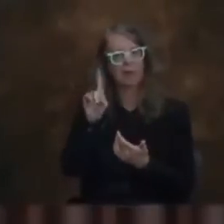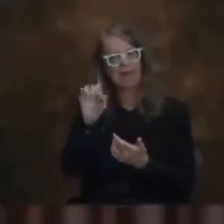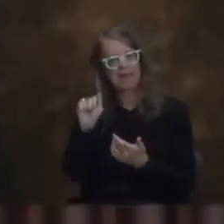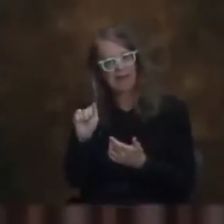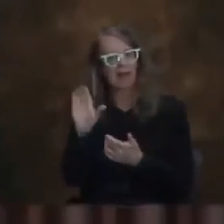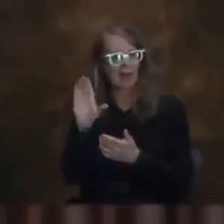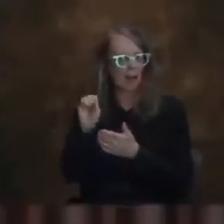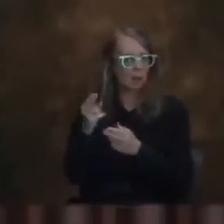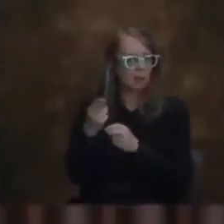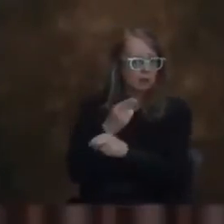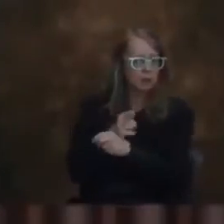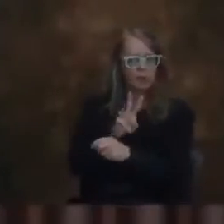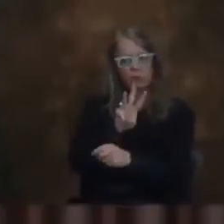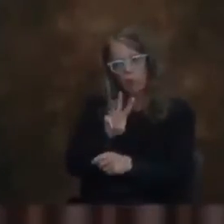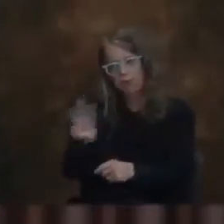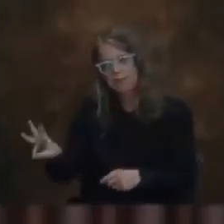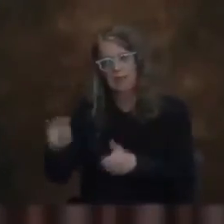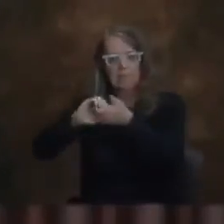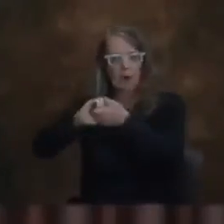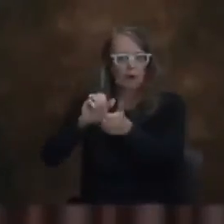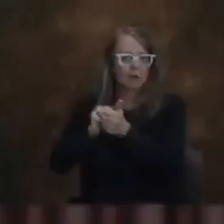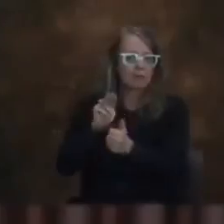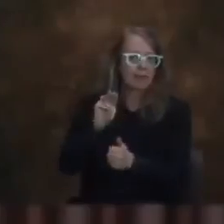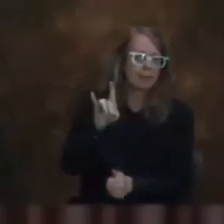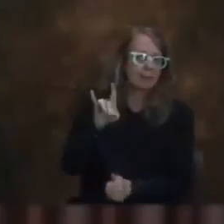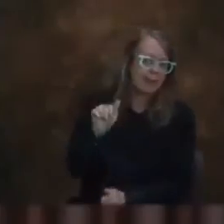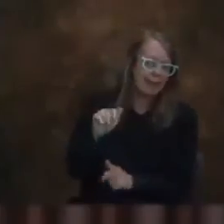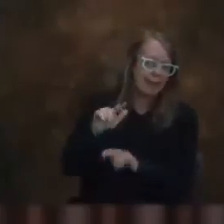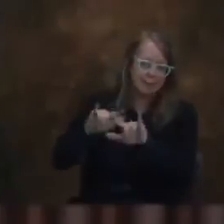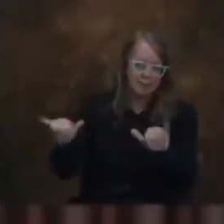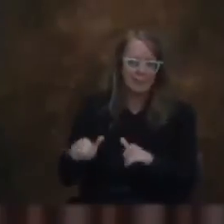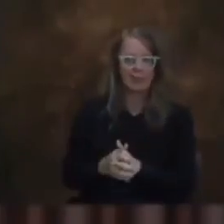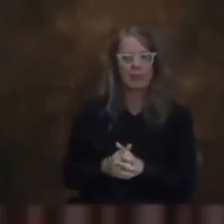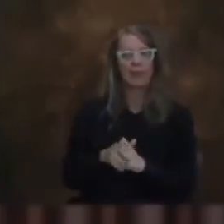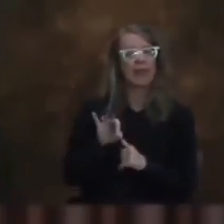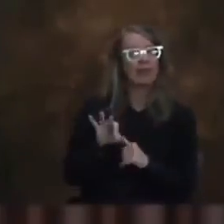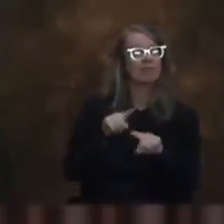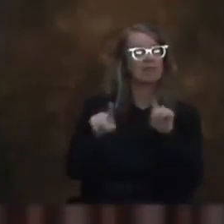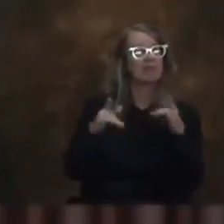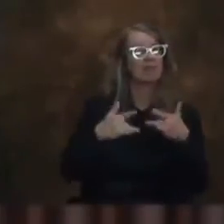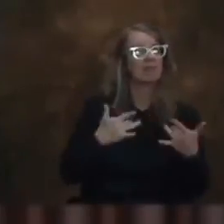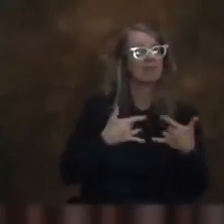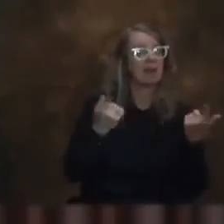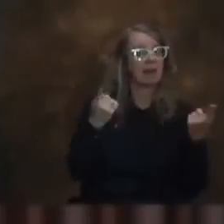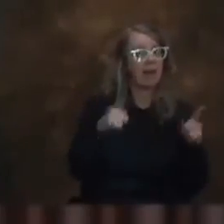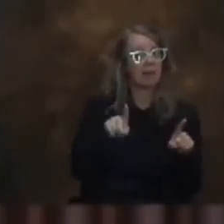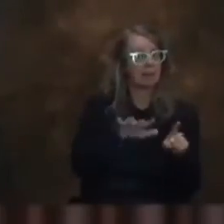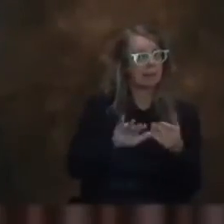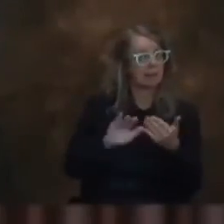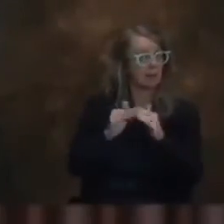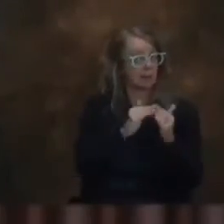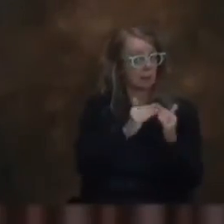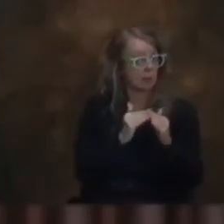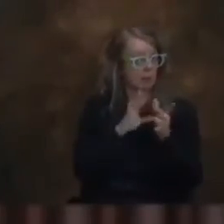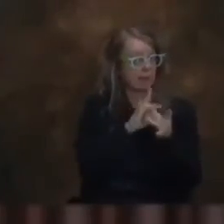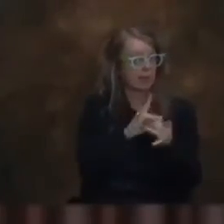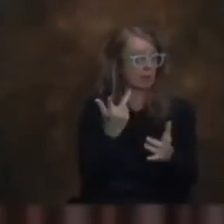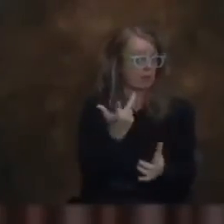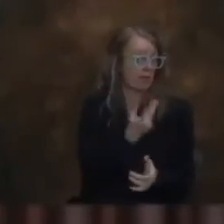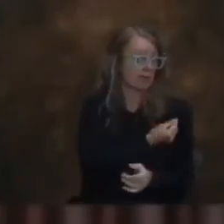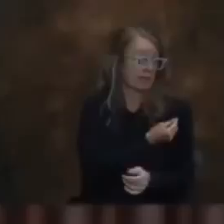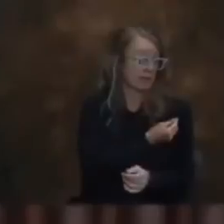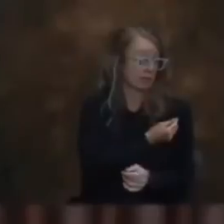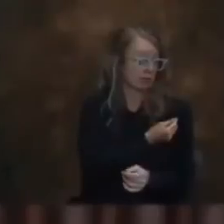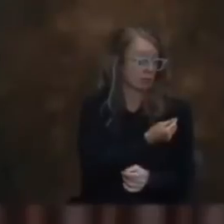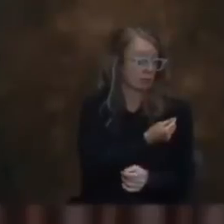nuestro sitio web y los otros colaboradores si hubieran otros eventos para vacunación habría oportunidad de